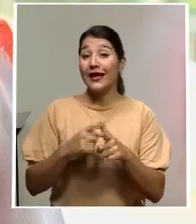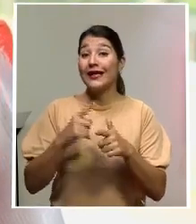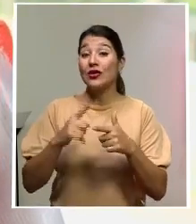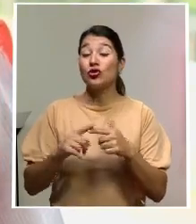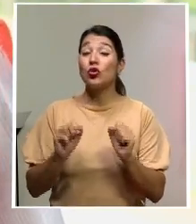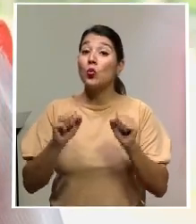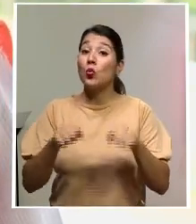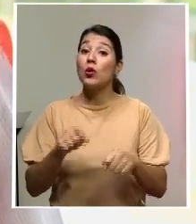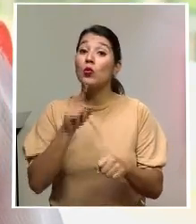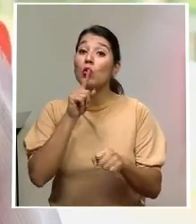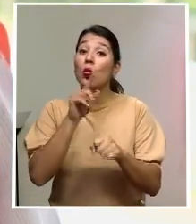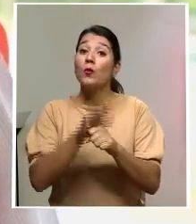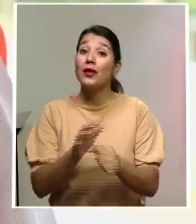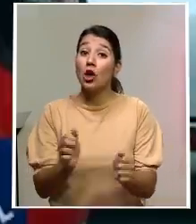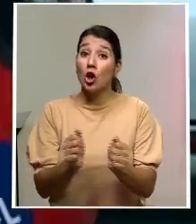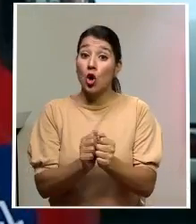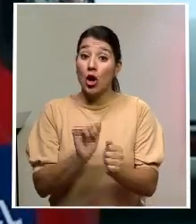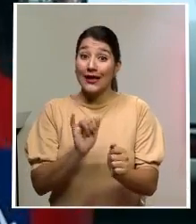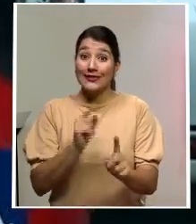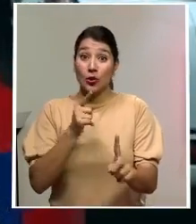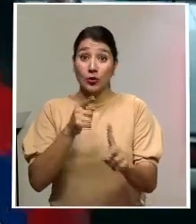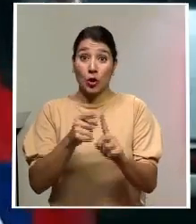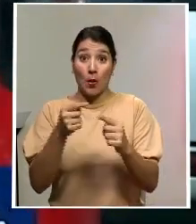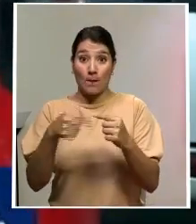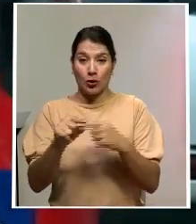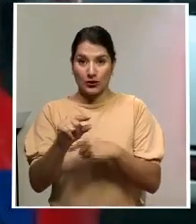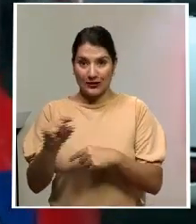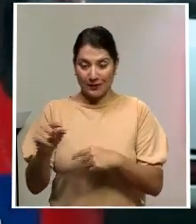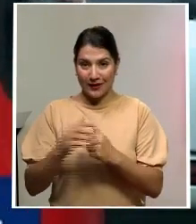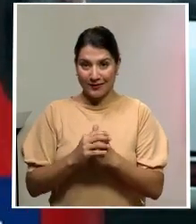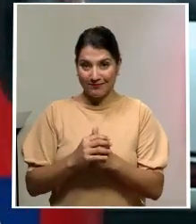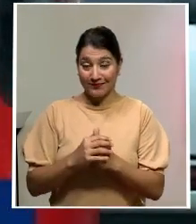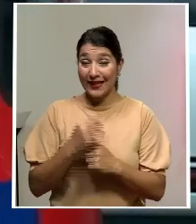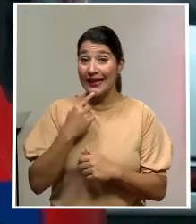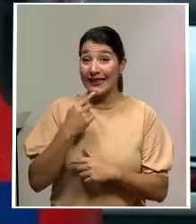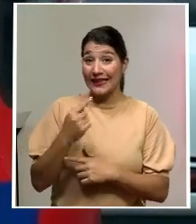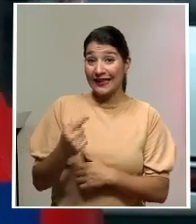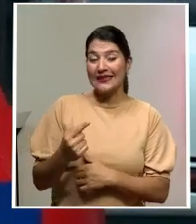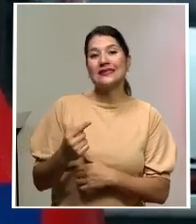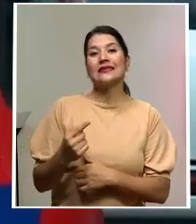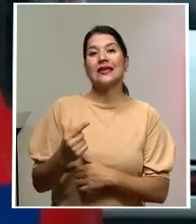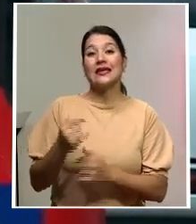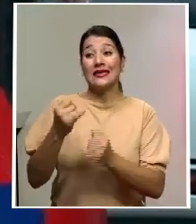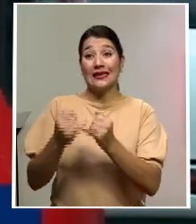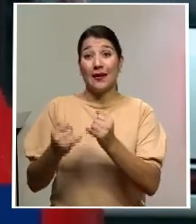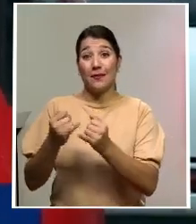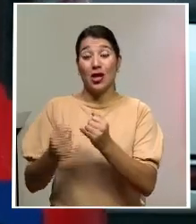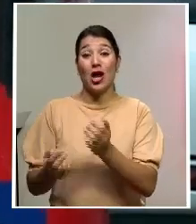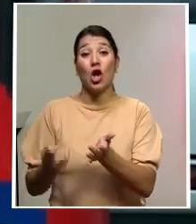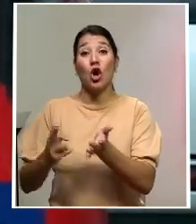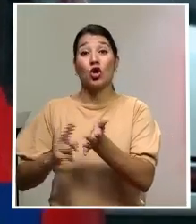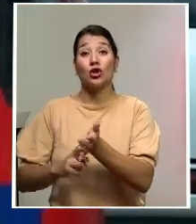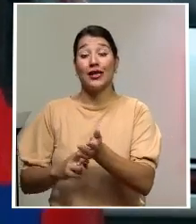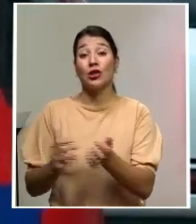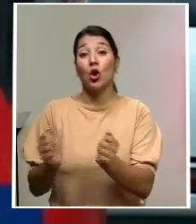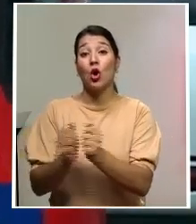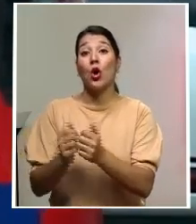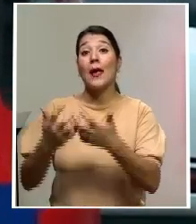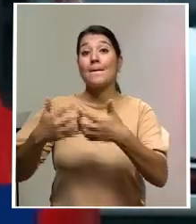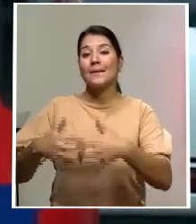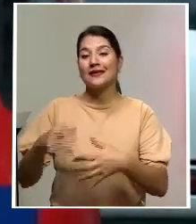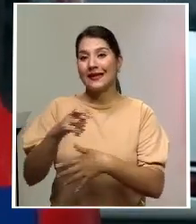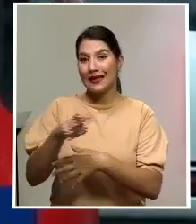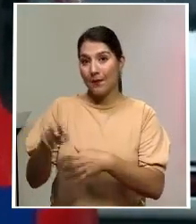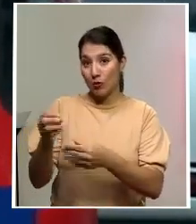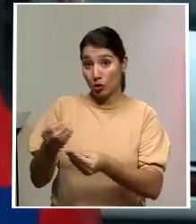con ese propósito la semana entrante. Méndez Mata explicó que en el marco del vencimiento de las concesiones de transporte público en la GAM,